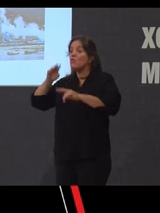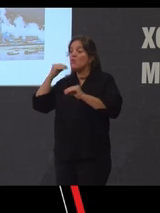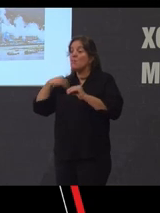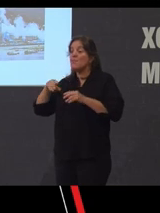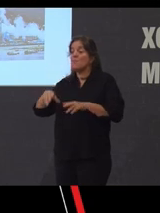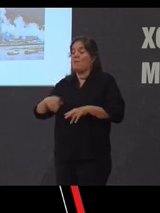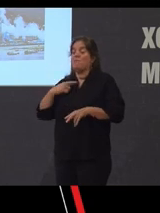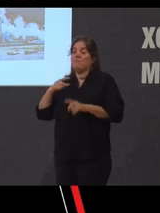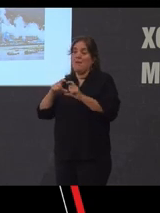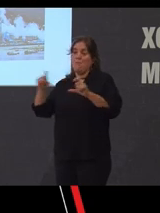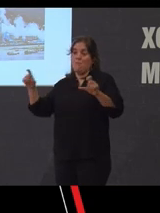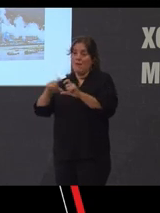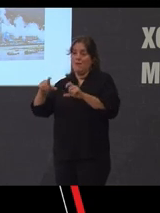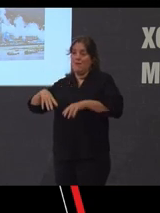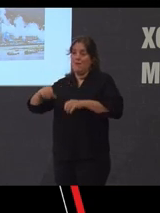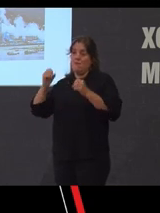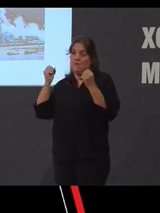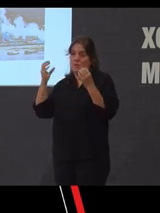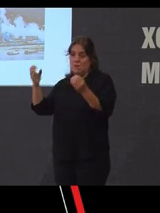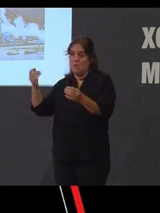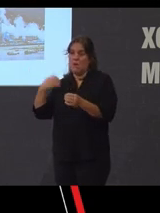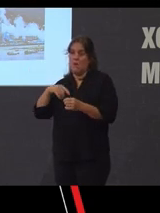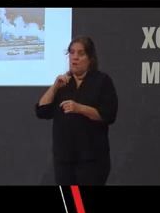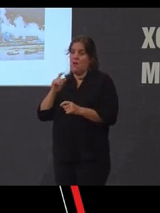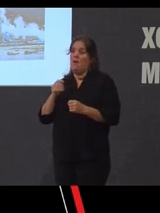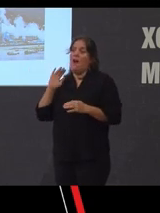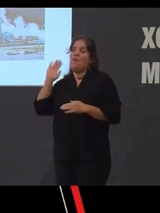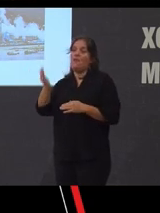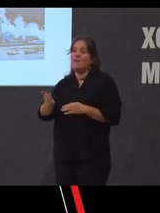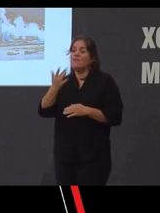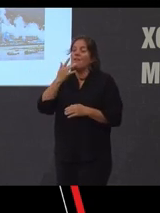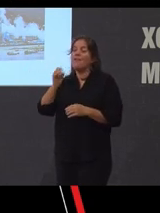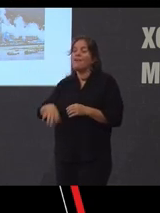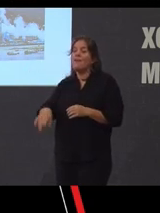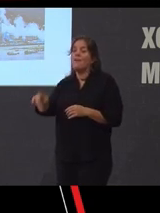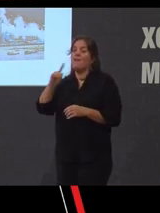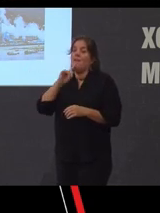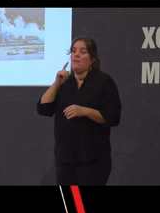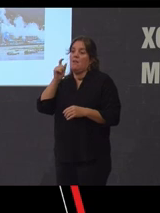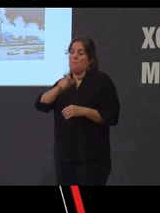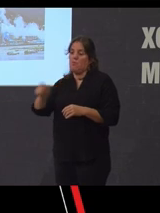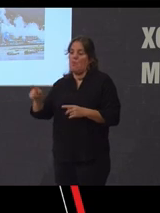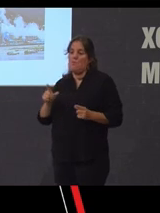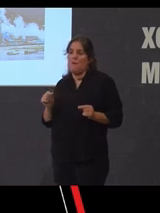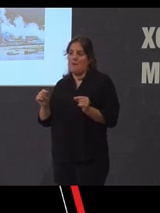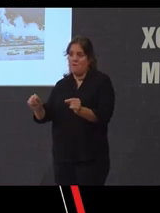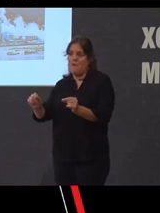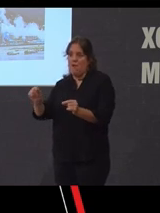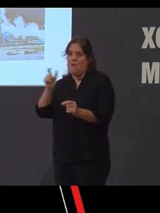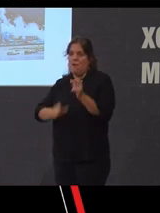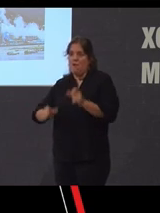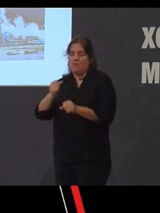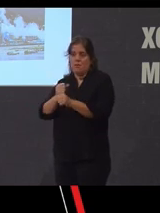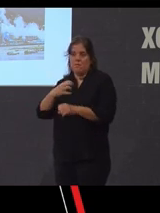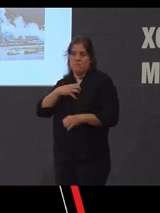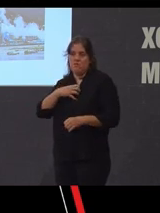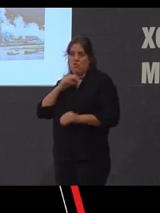outra forma de supervivencia que era o marisqueo. Outra das actividades primarias que o réxime había incentivado durante os seus primeiros